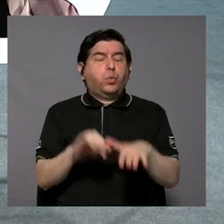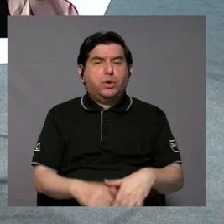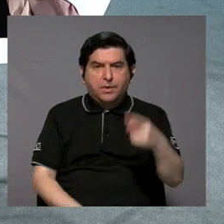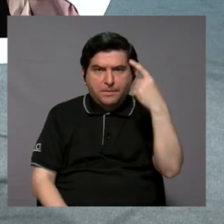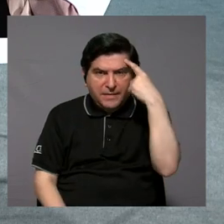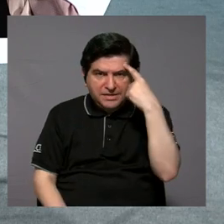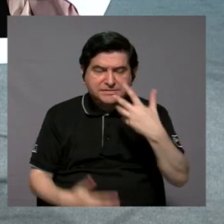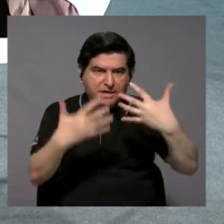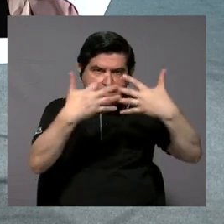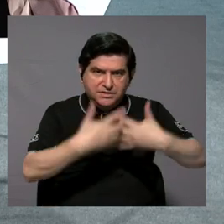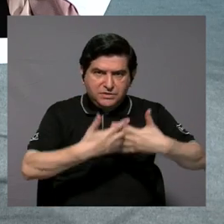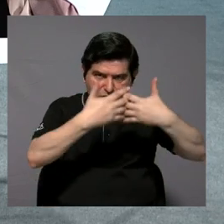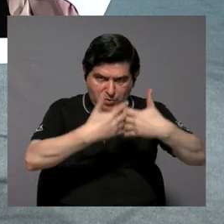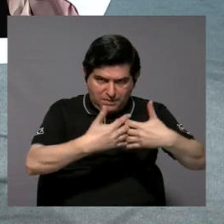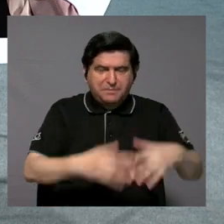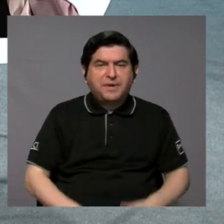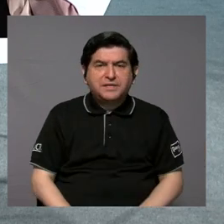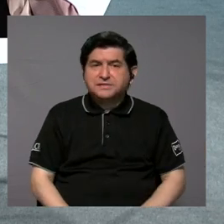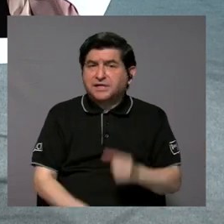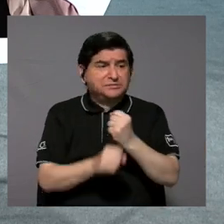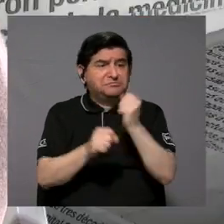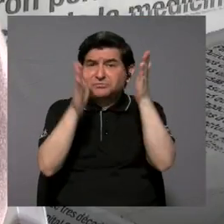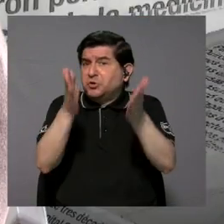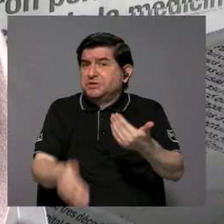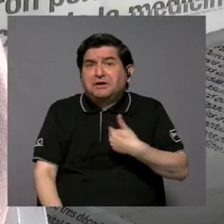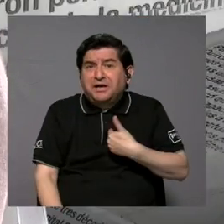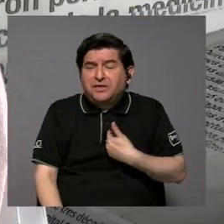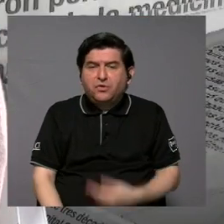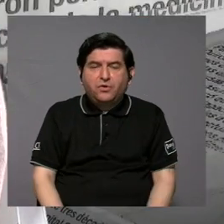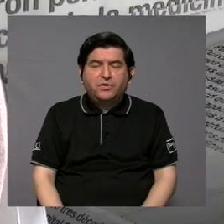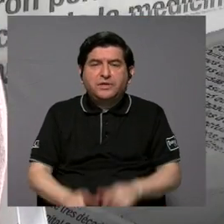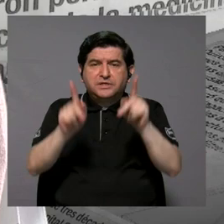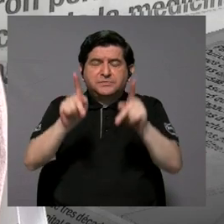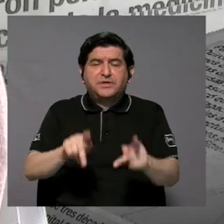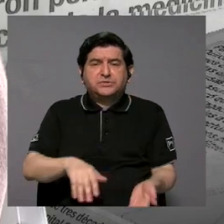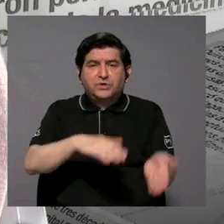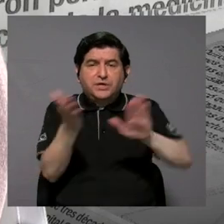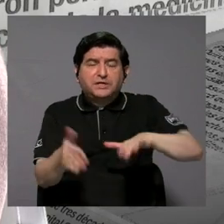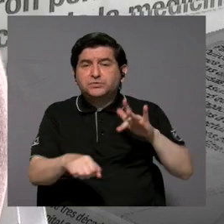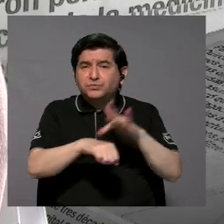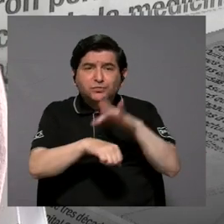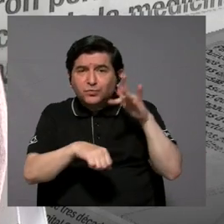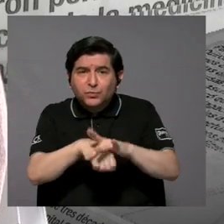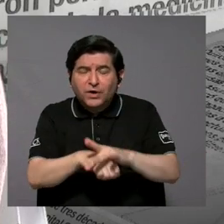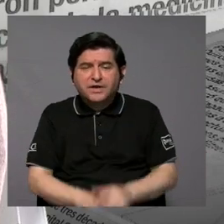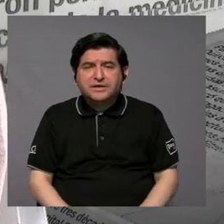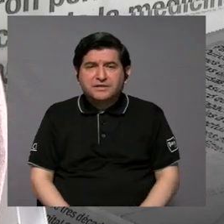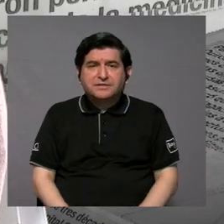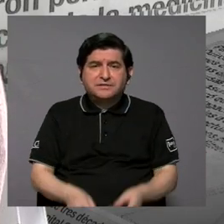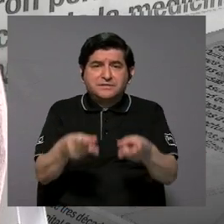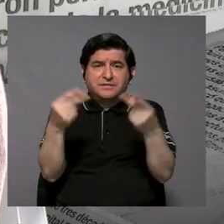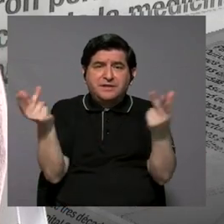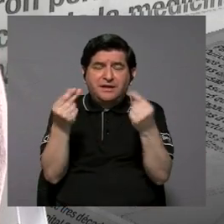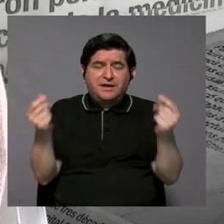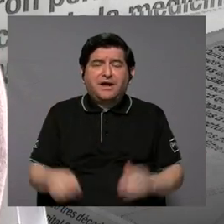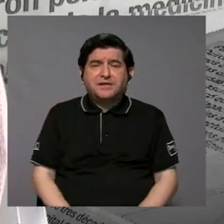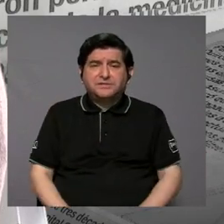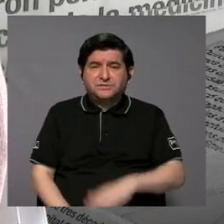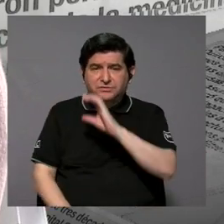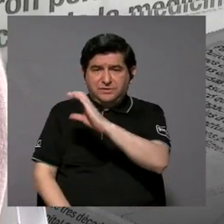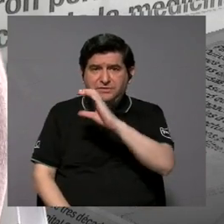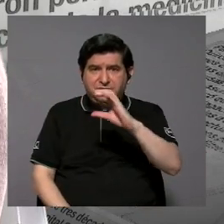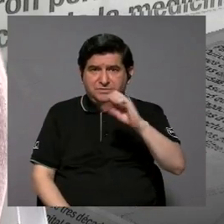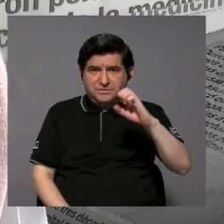incluso para las empresas que se van a quedar sin empleados, las muertes prematuras, los costos para la caja en el